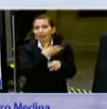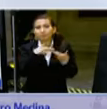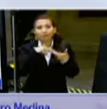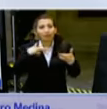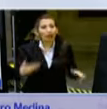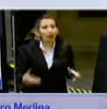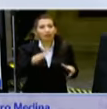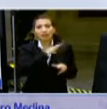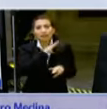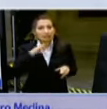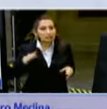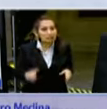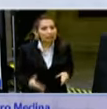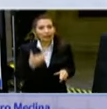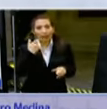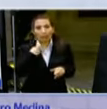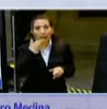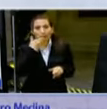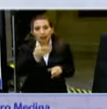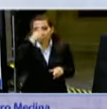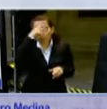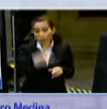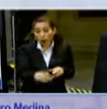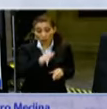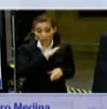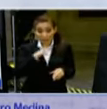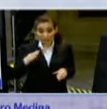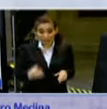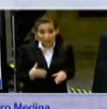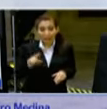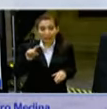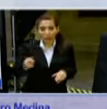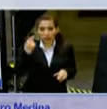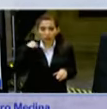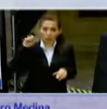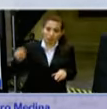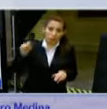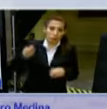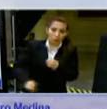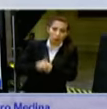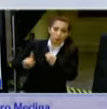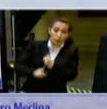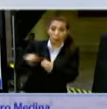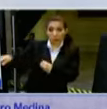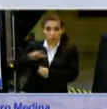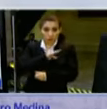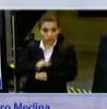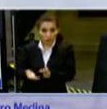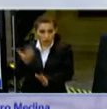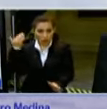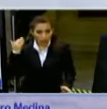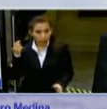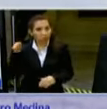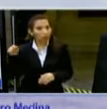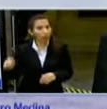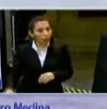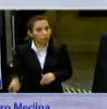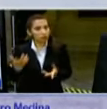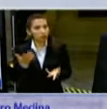relación con China de provecho para México, que China deje de ser una pesadilla, porque así como China había sido una,